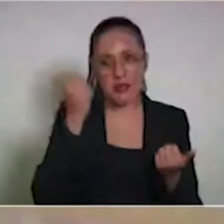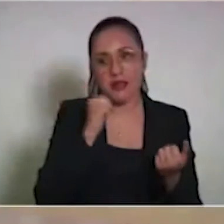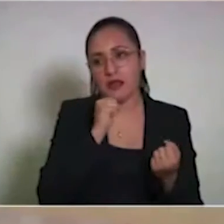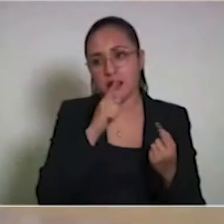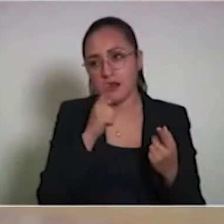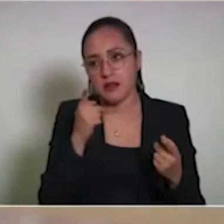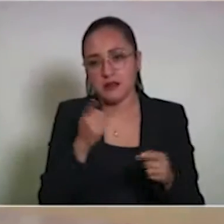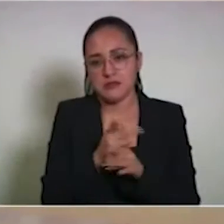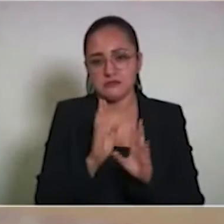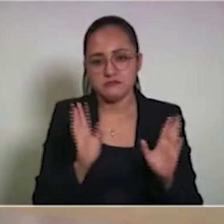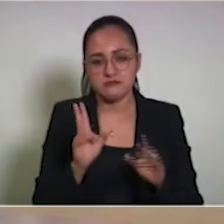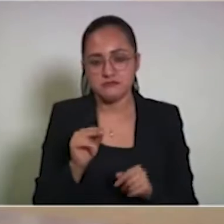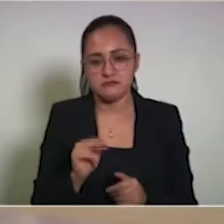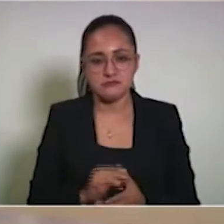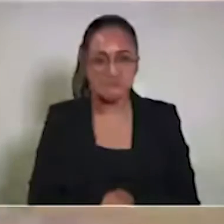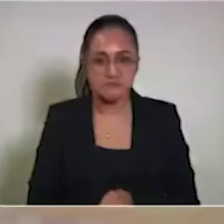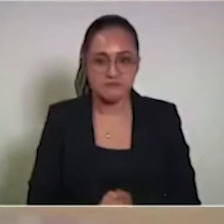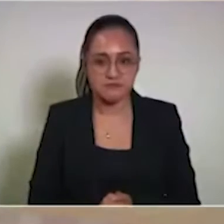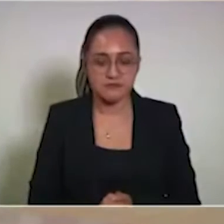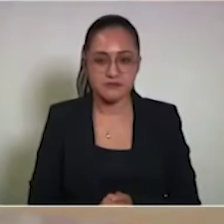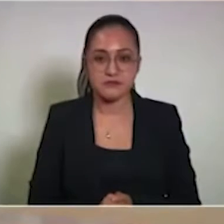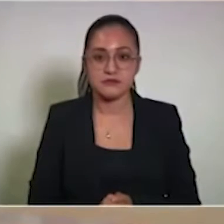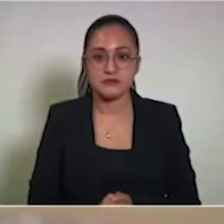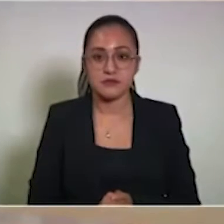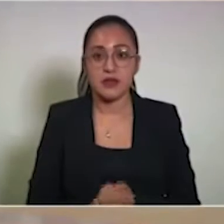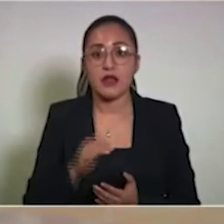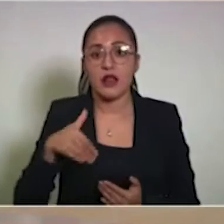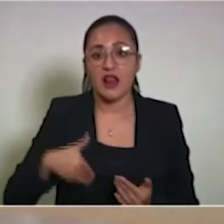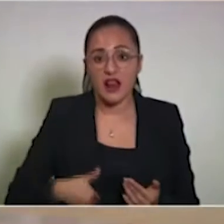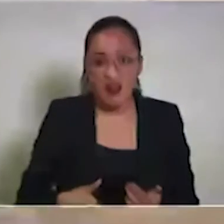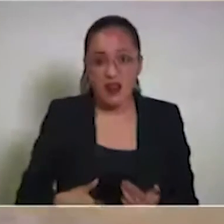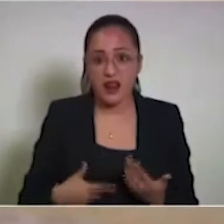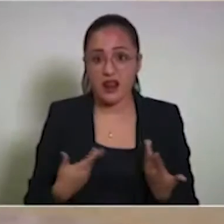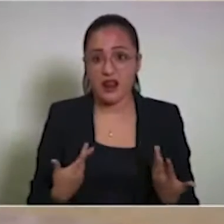¿sí? No hubo ningún lesionado.